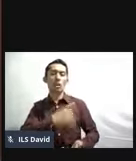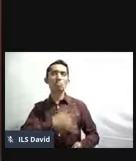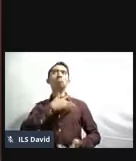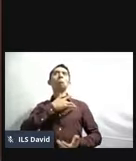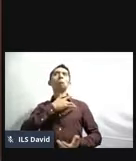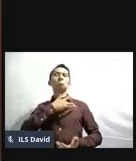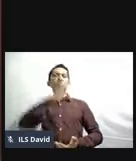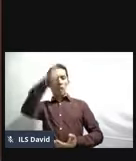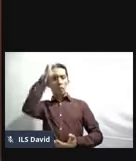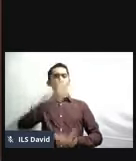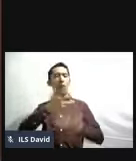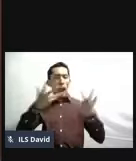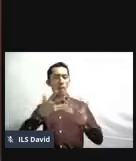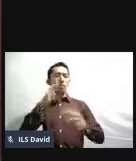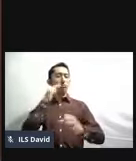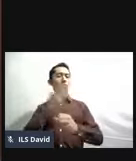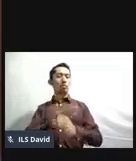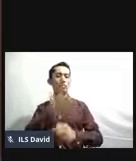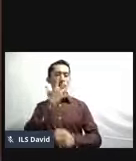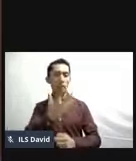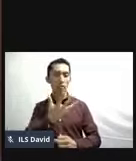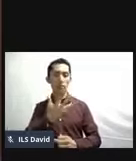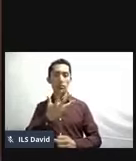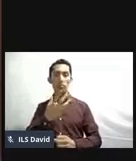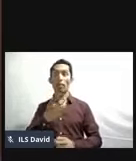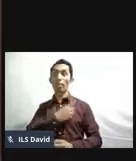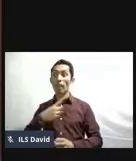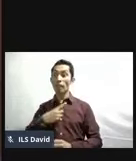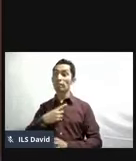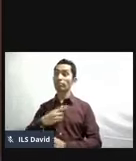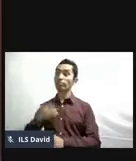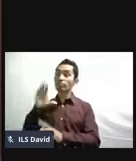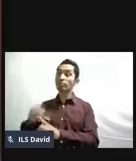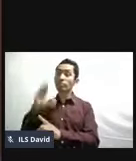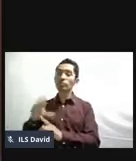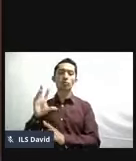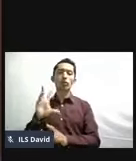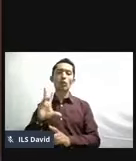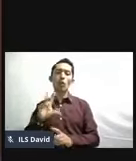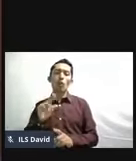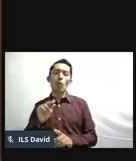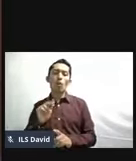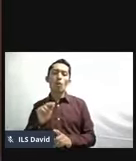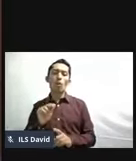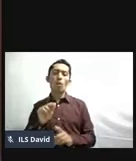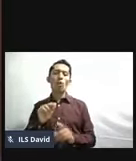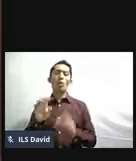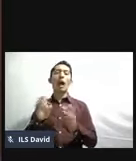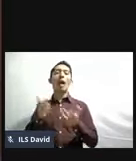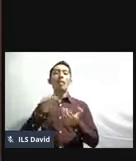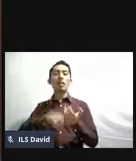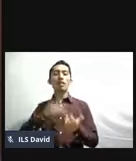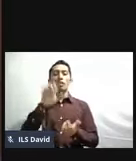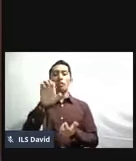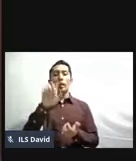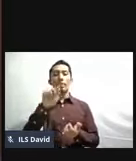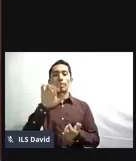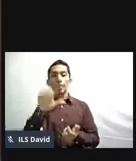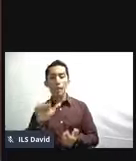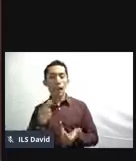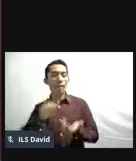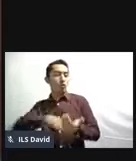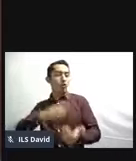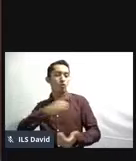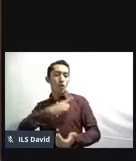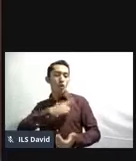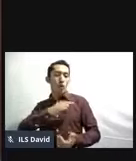una disciplina. Tiene que nacer como la ética, tiene más apego hacia la ética y lo moral que hacia la obligación